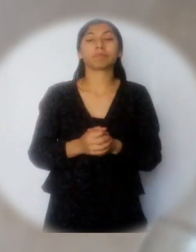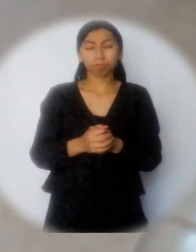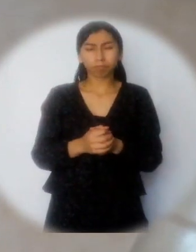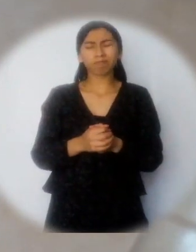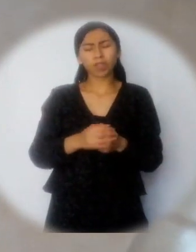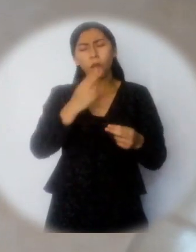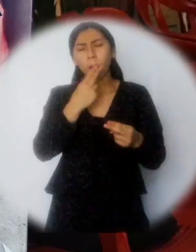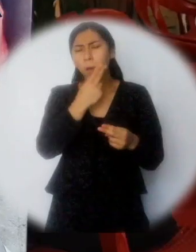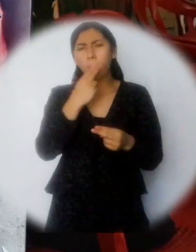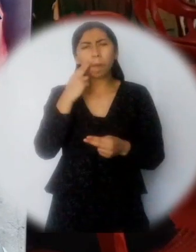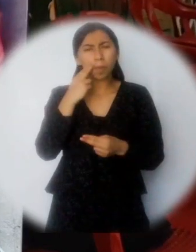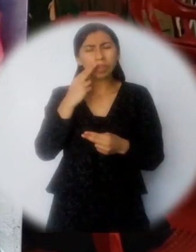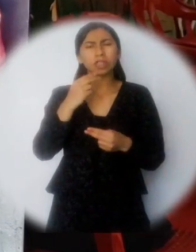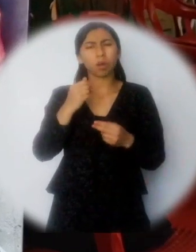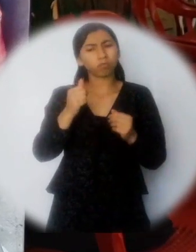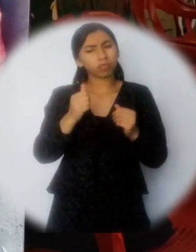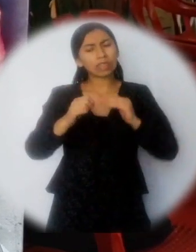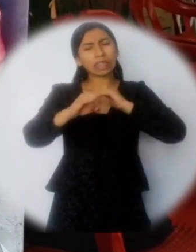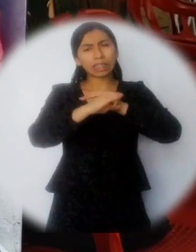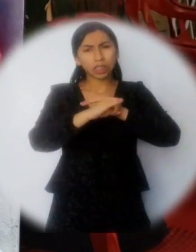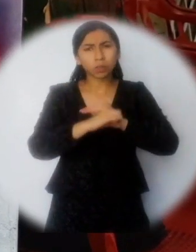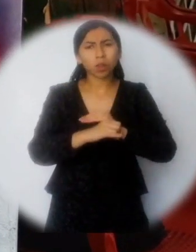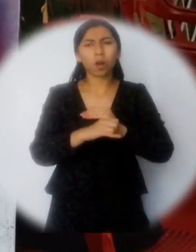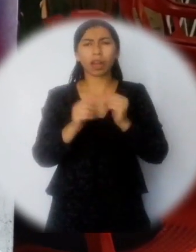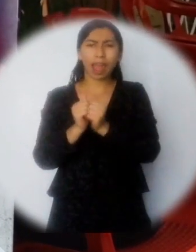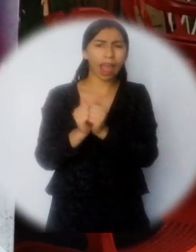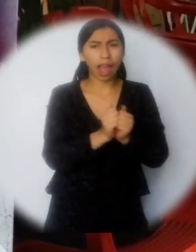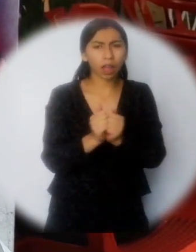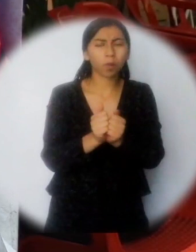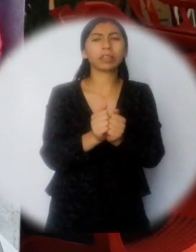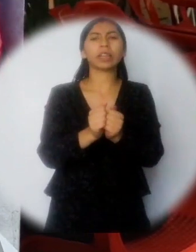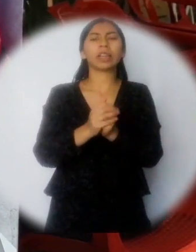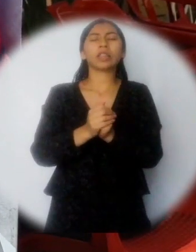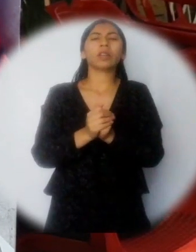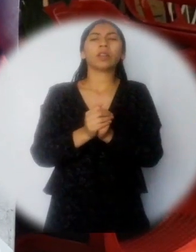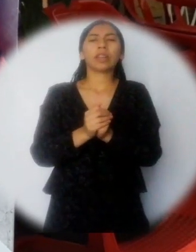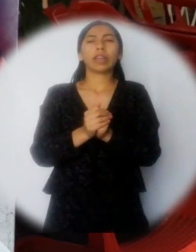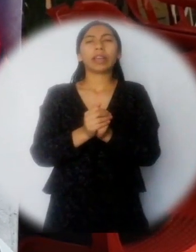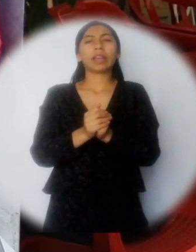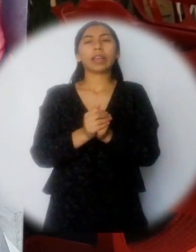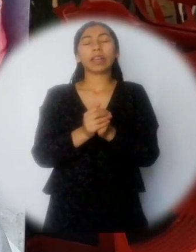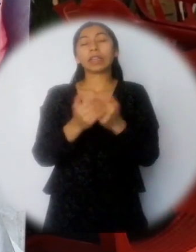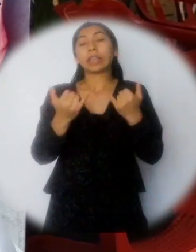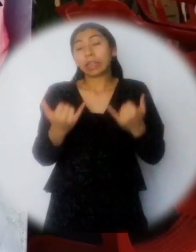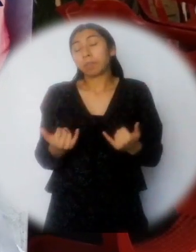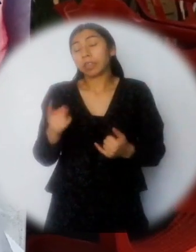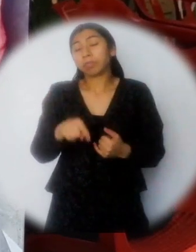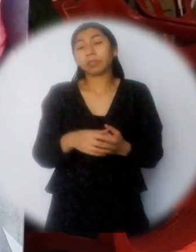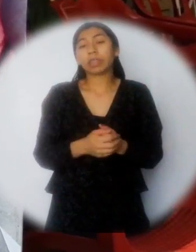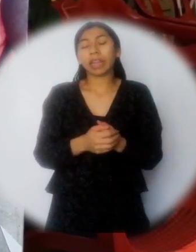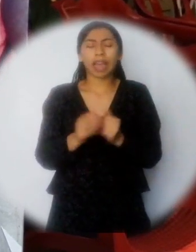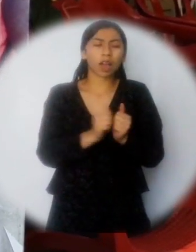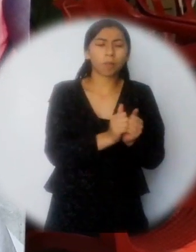compromiso institucional de seguir de la mano con el Gobierno Nacional trabajando en la estrategia de recuperación emocional, en